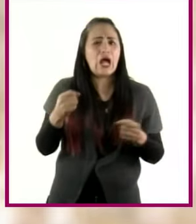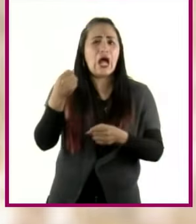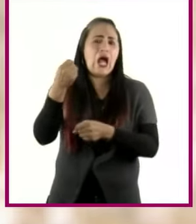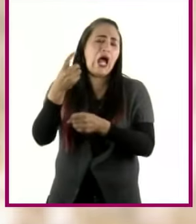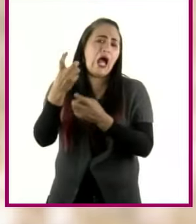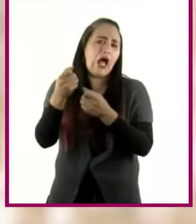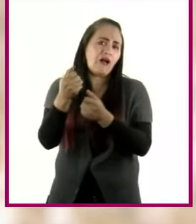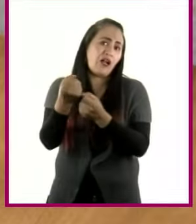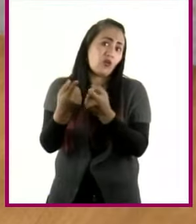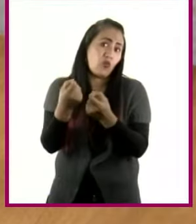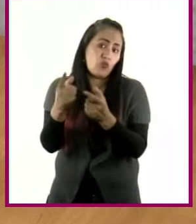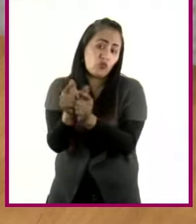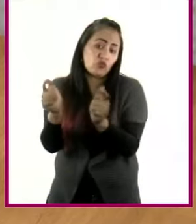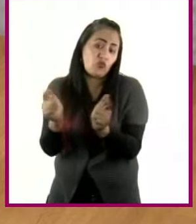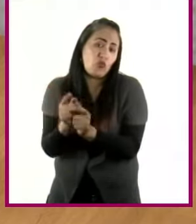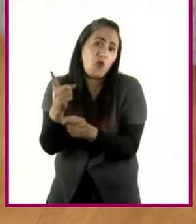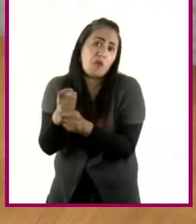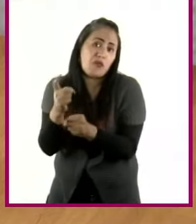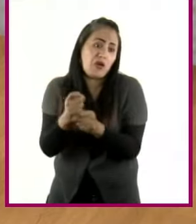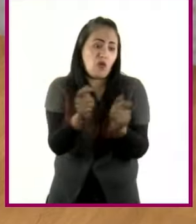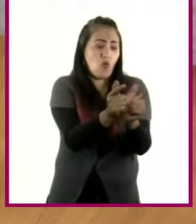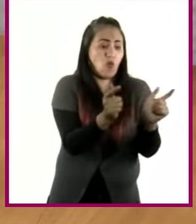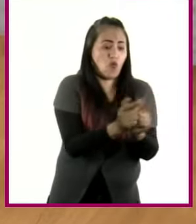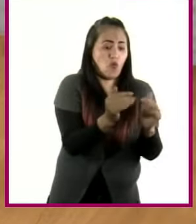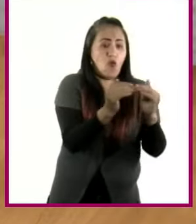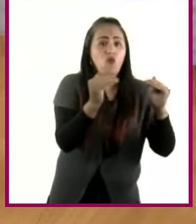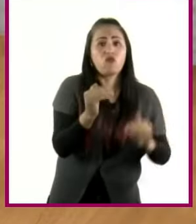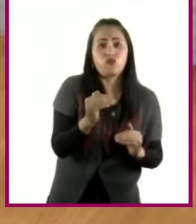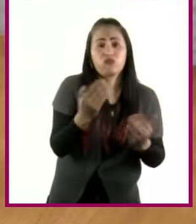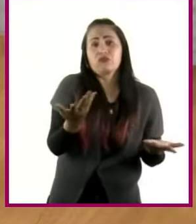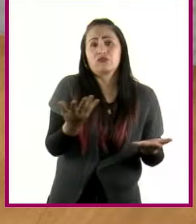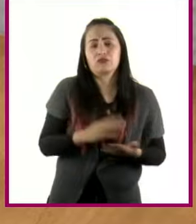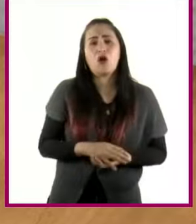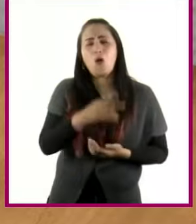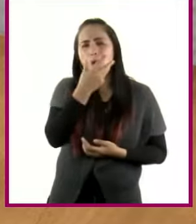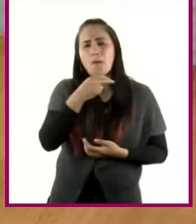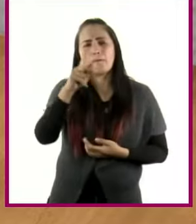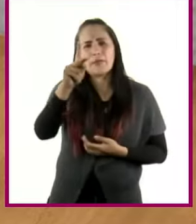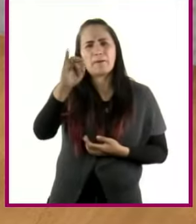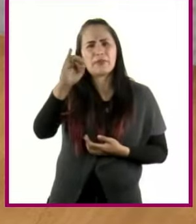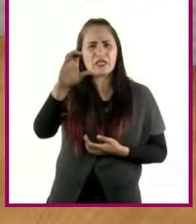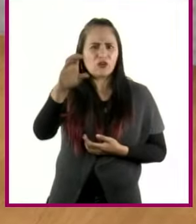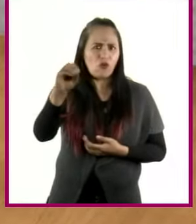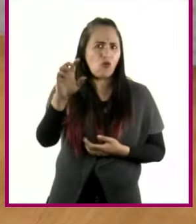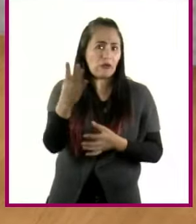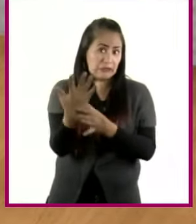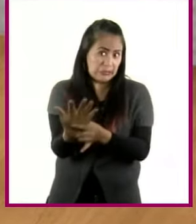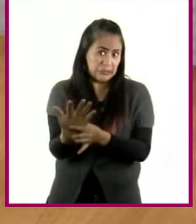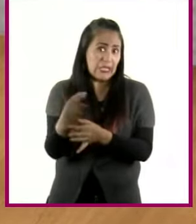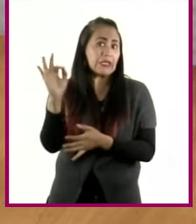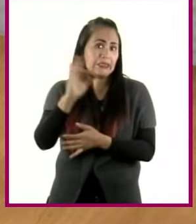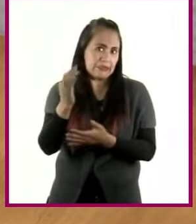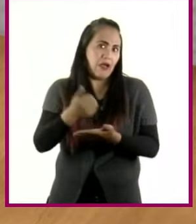y otros de segunda. Quizá lo que dice Pico de la Mirandola nos puede servir de algo.